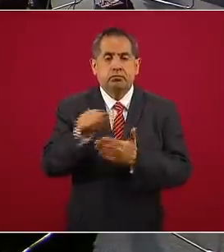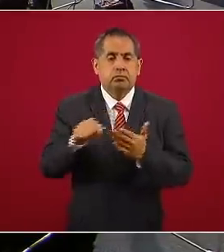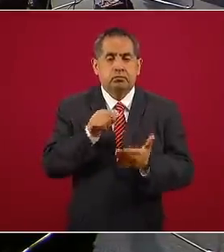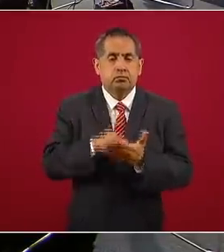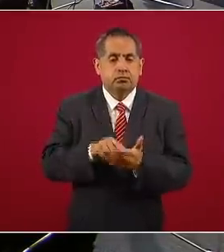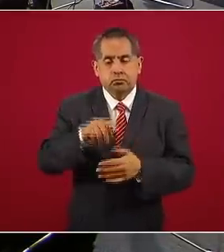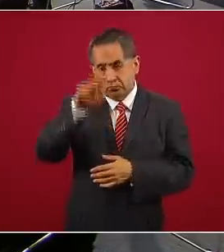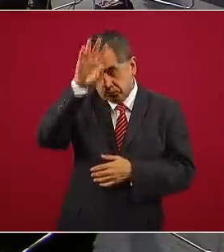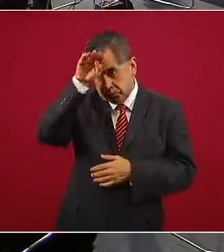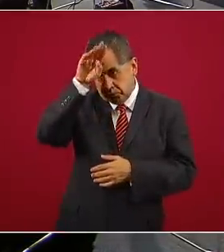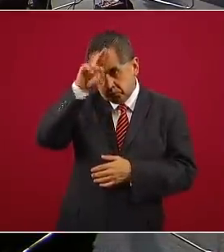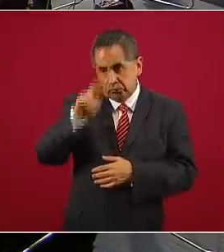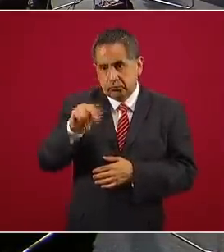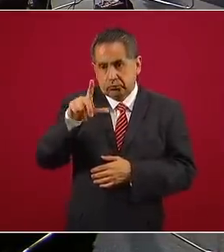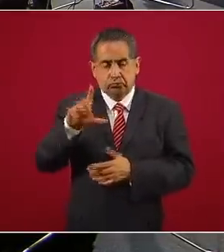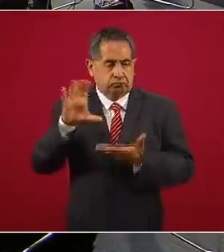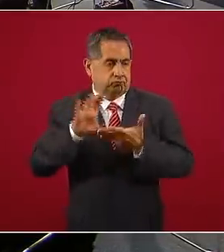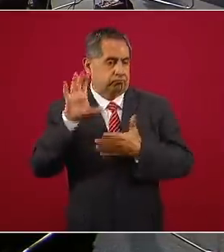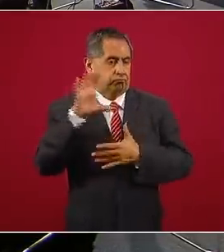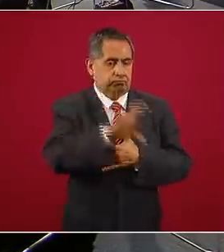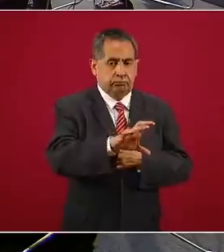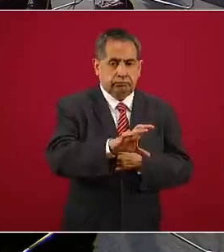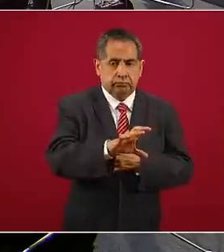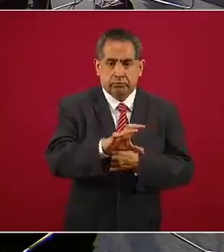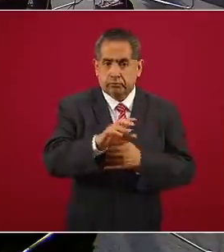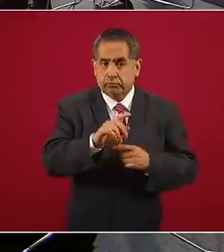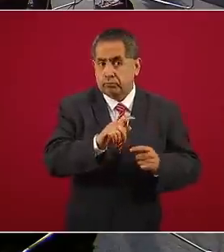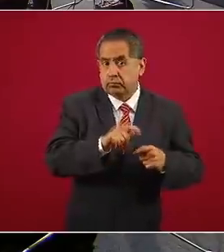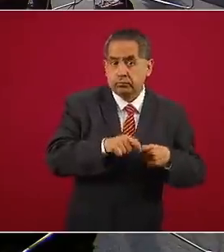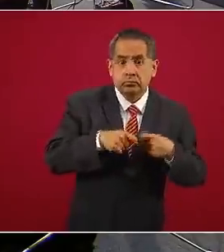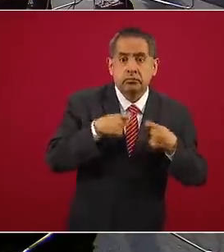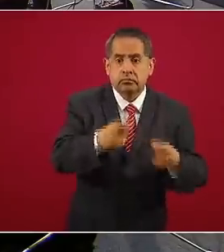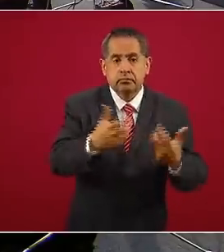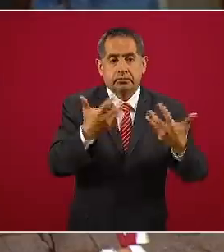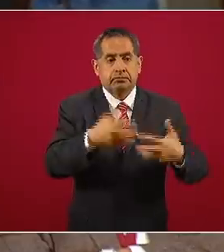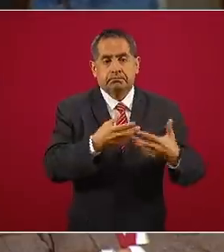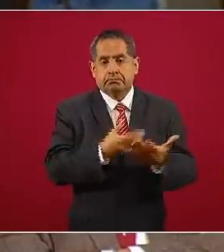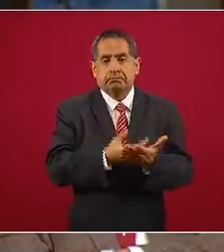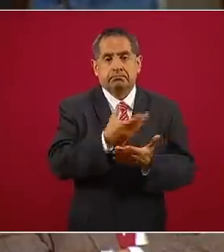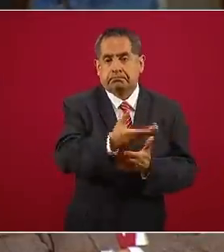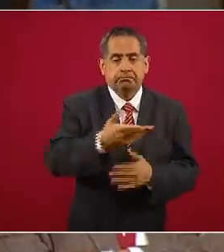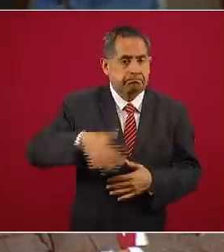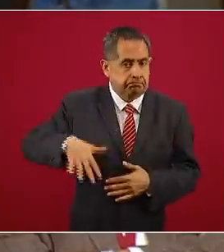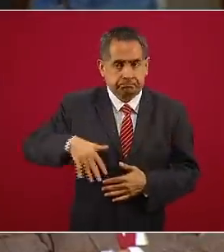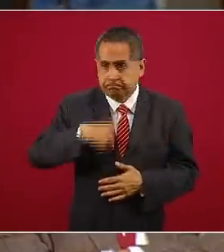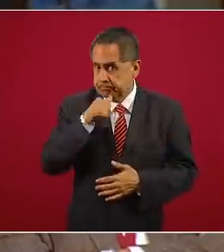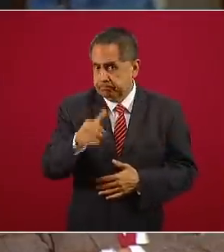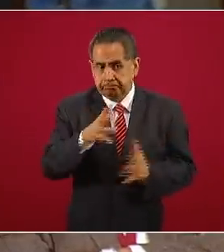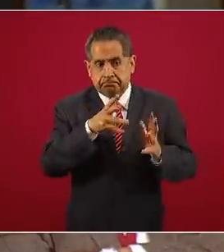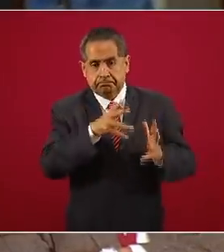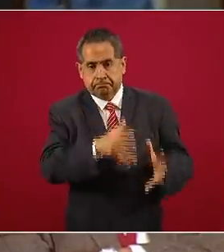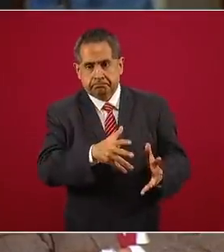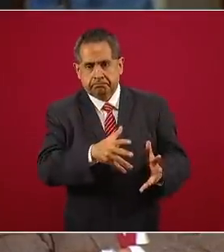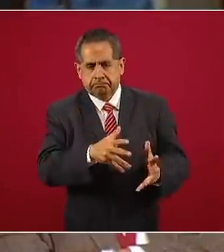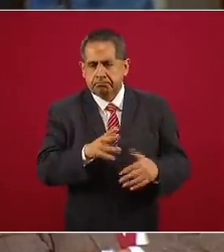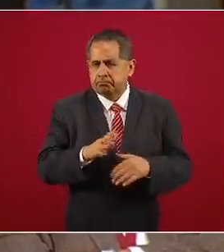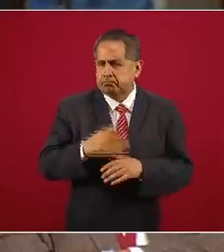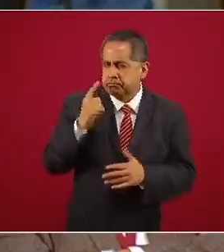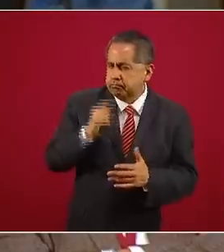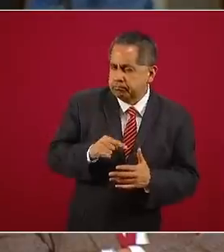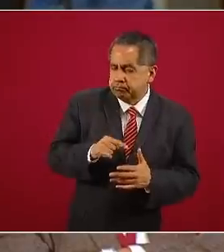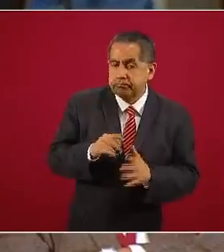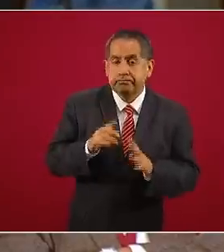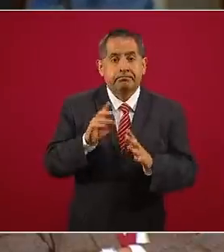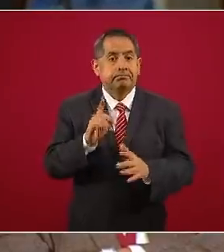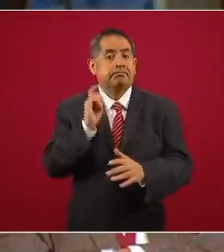de monterrey nuevo léon no han sido entregados a la empresa ya mencionada porque cree porque